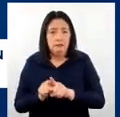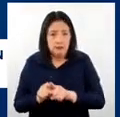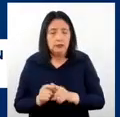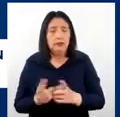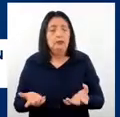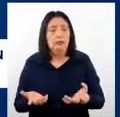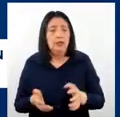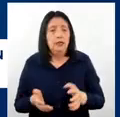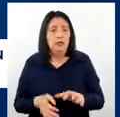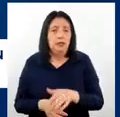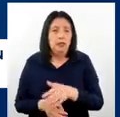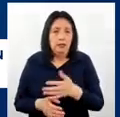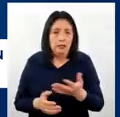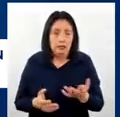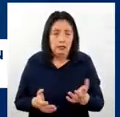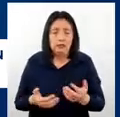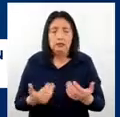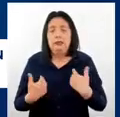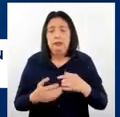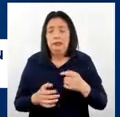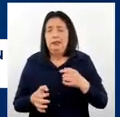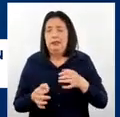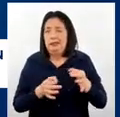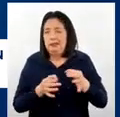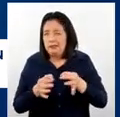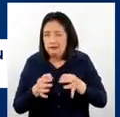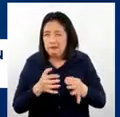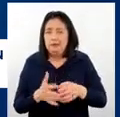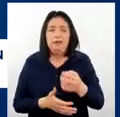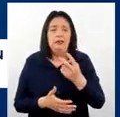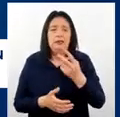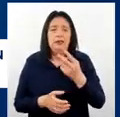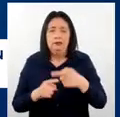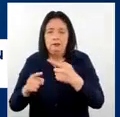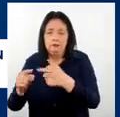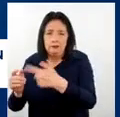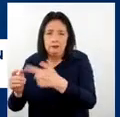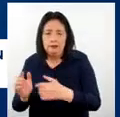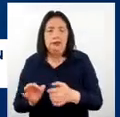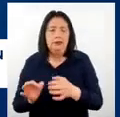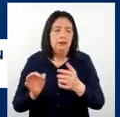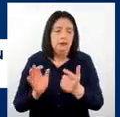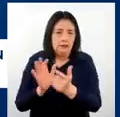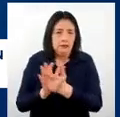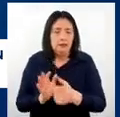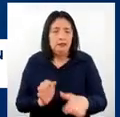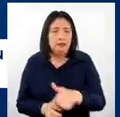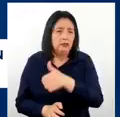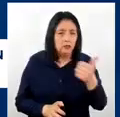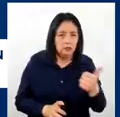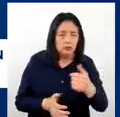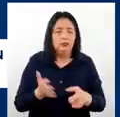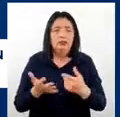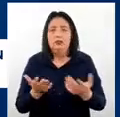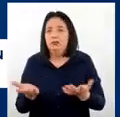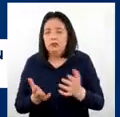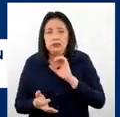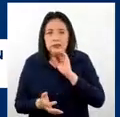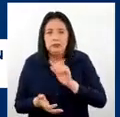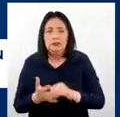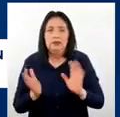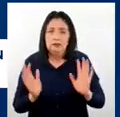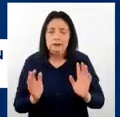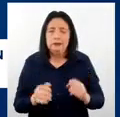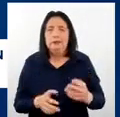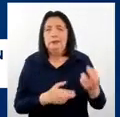que tener una interpretación conjunta de estas disposiciones, también existen otra serie de disposiciones donde establecen un tipo de deber